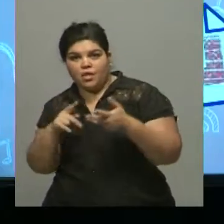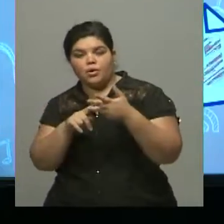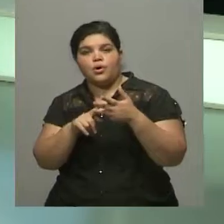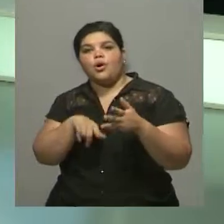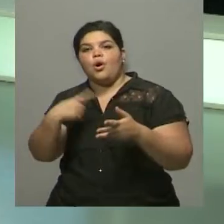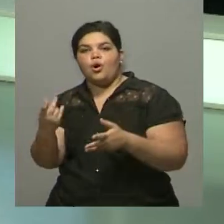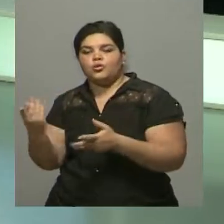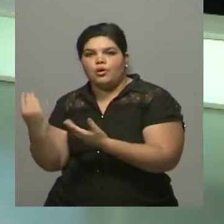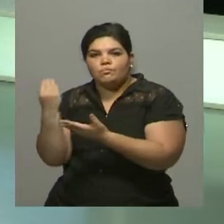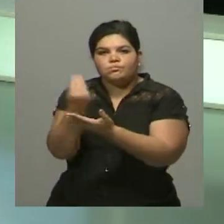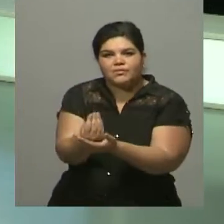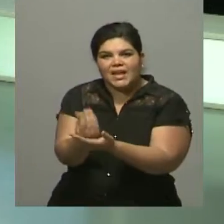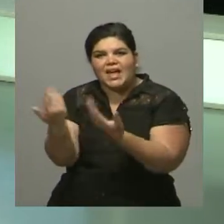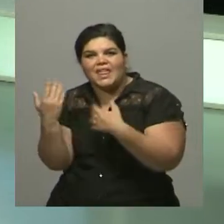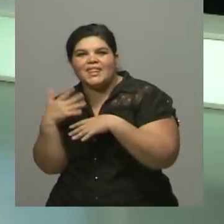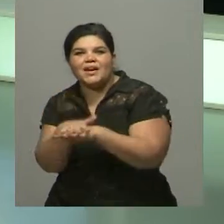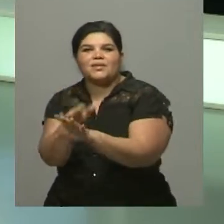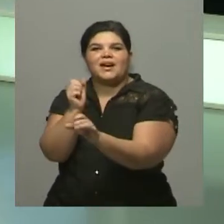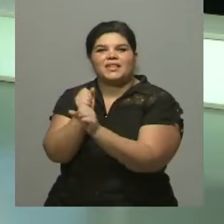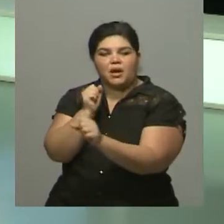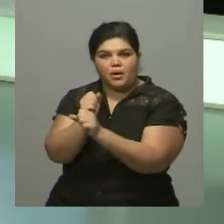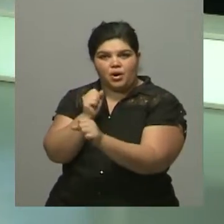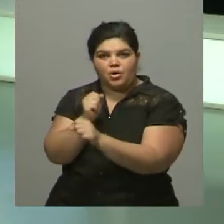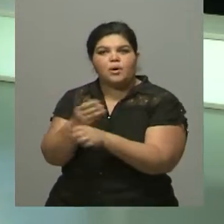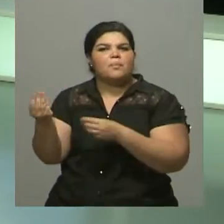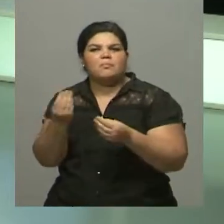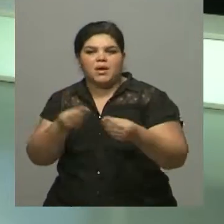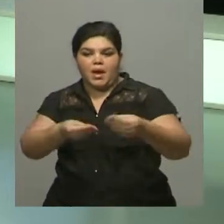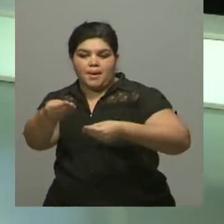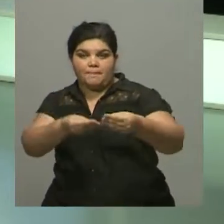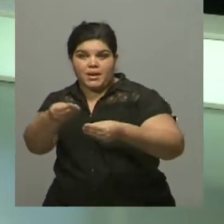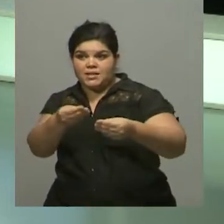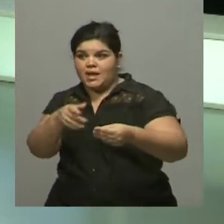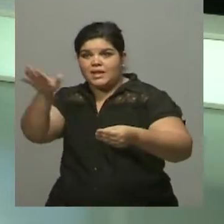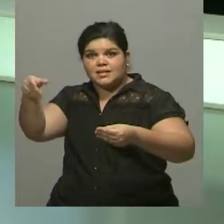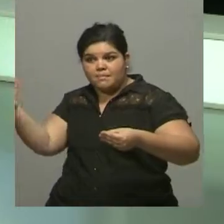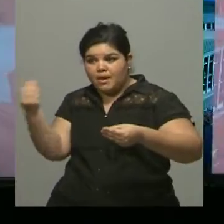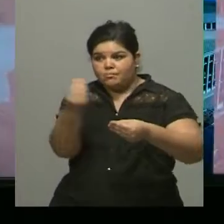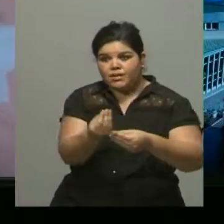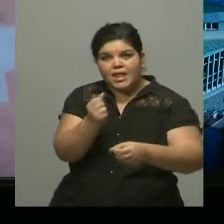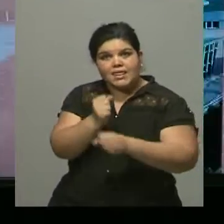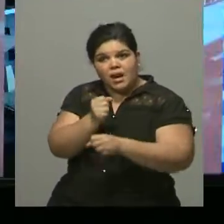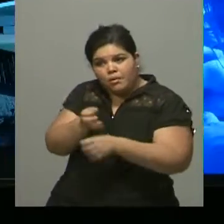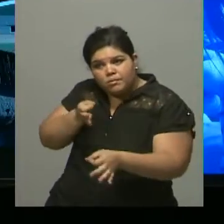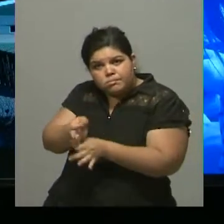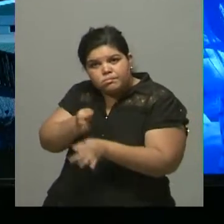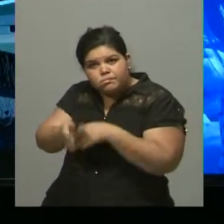laboral, que son incentivos económicos para la persona y para la empresa para generar una registración laboral. En lo que es formación